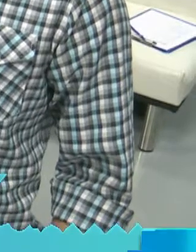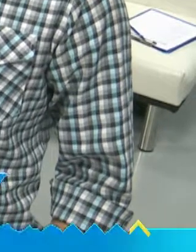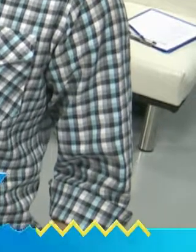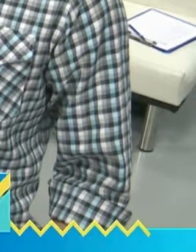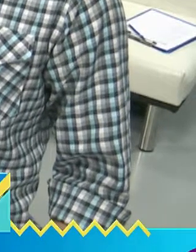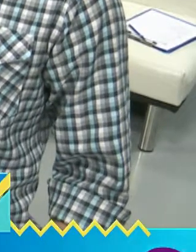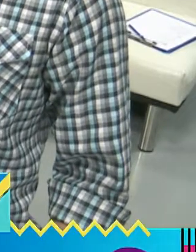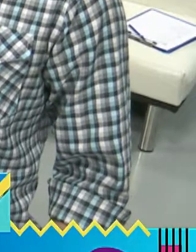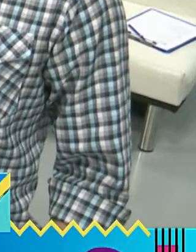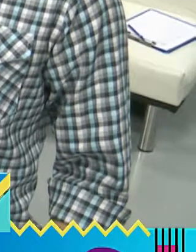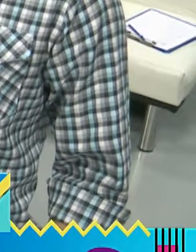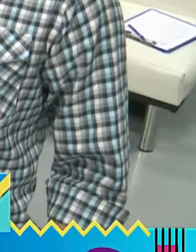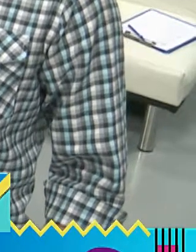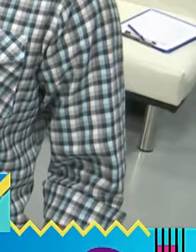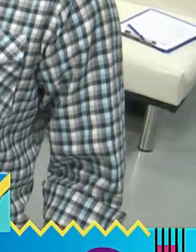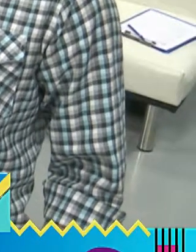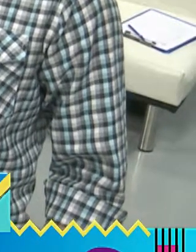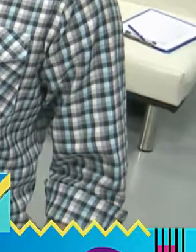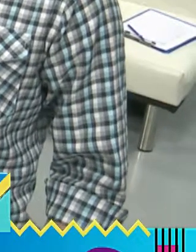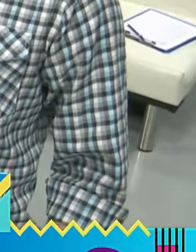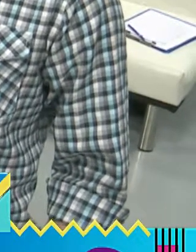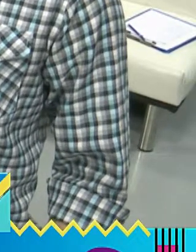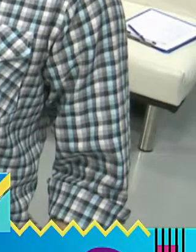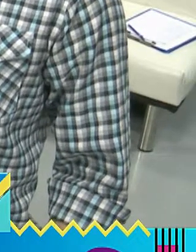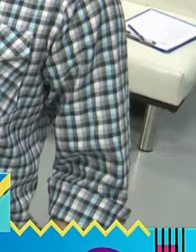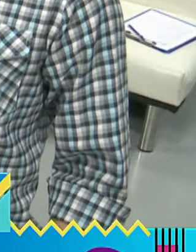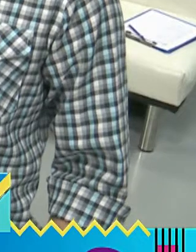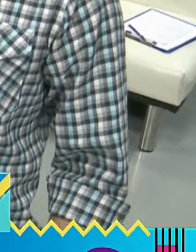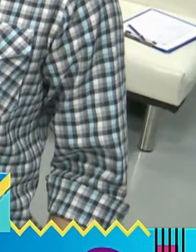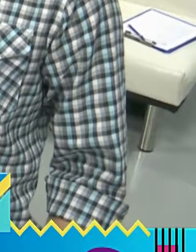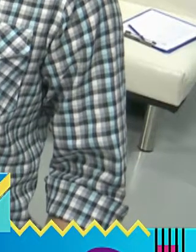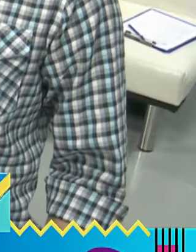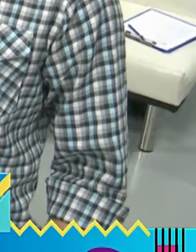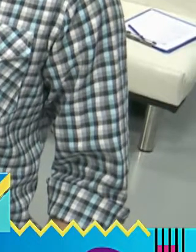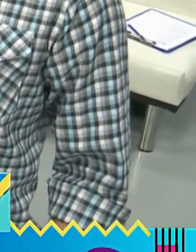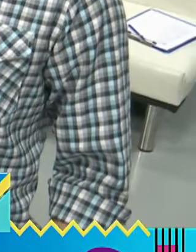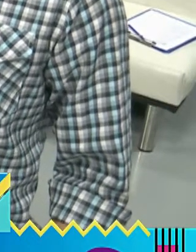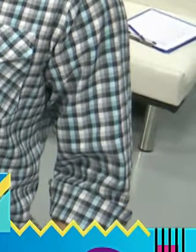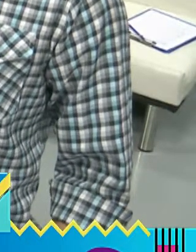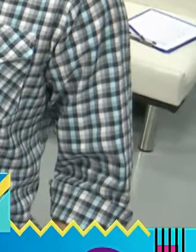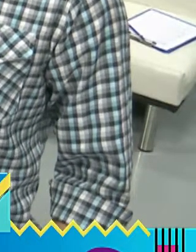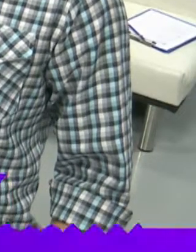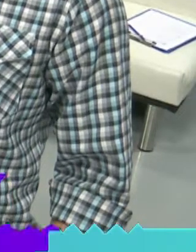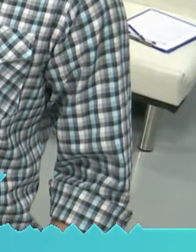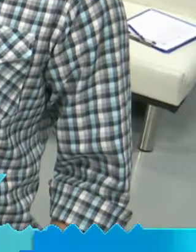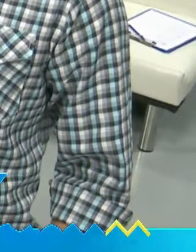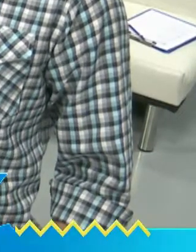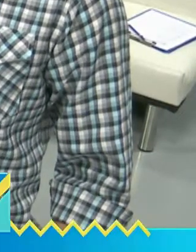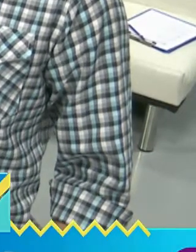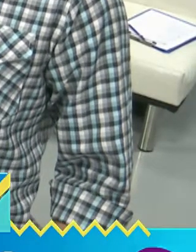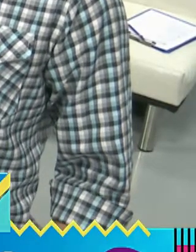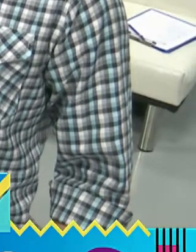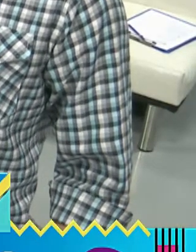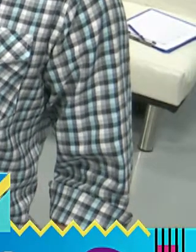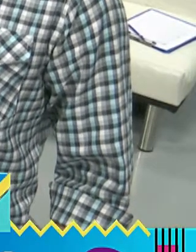No, es un tema realmente histórico, ciertos casos que se han dado en la provincia de Mendoza, casos particulares que por ahí uno Nos no llevan puede... a pensarnos de